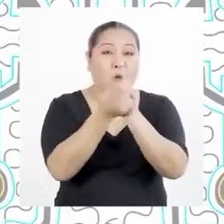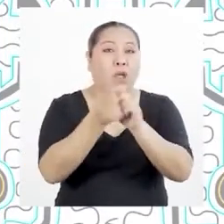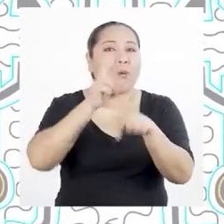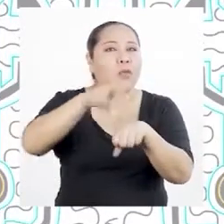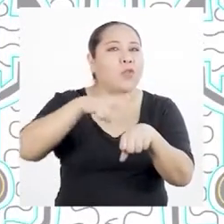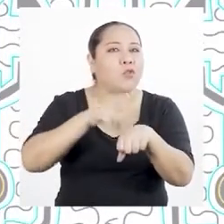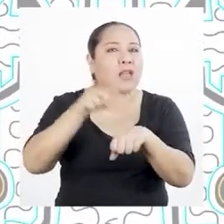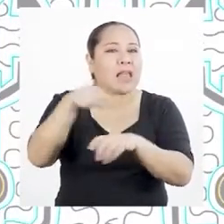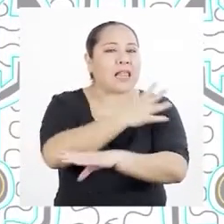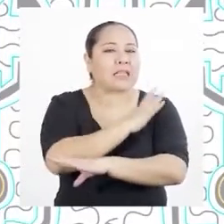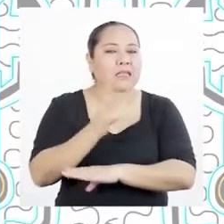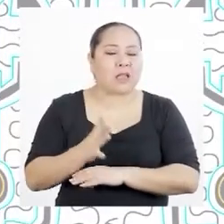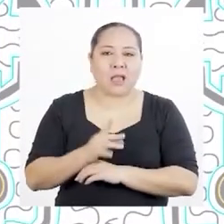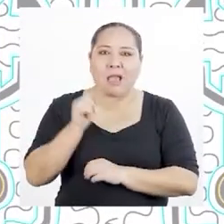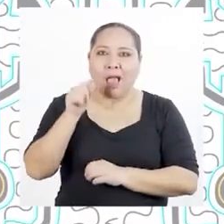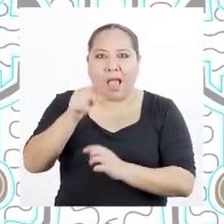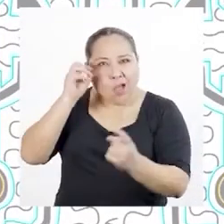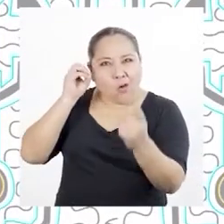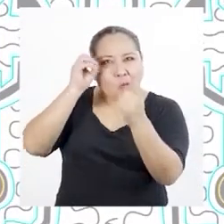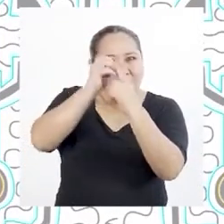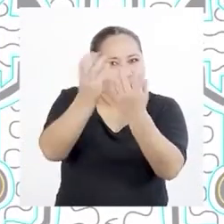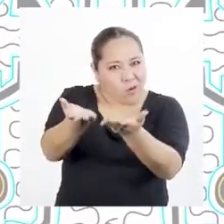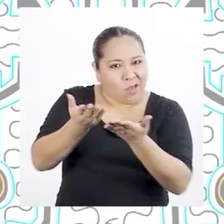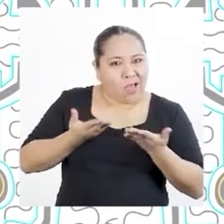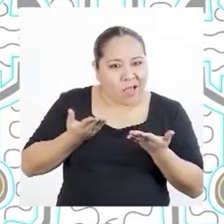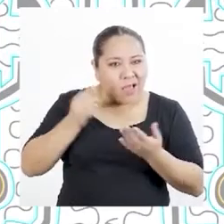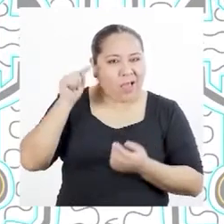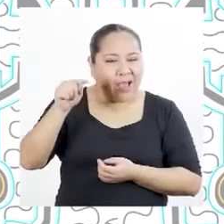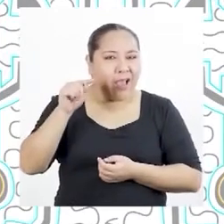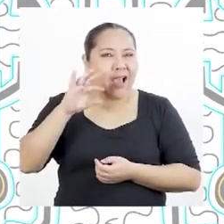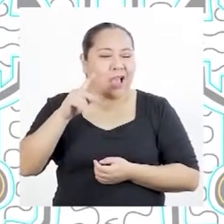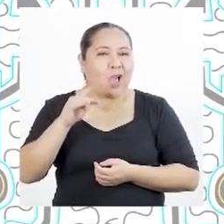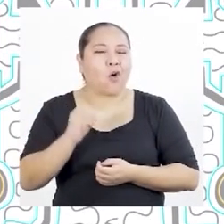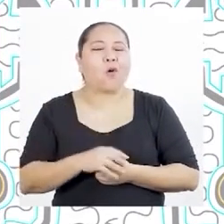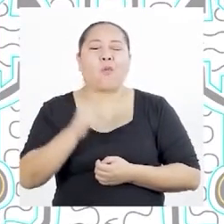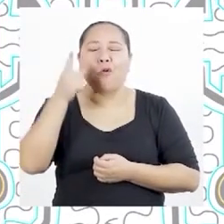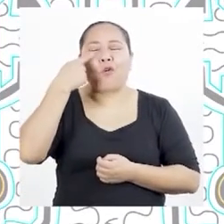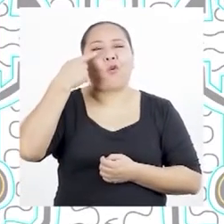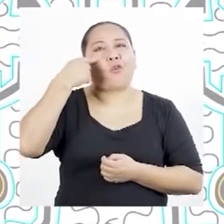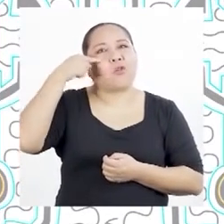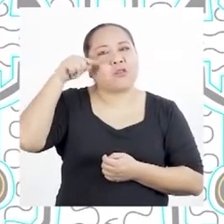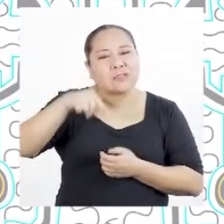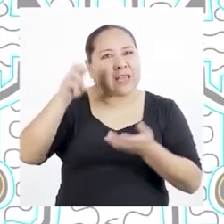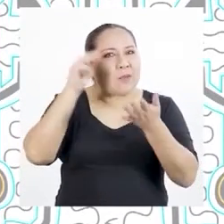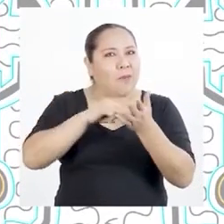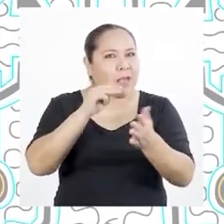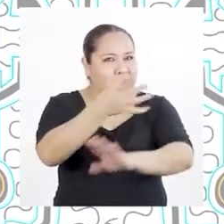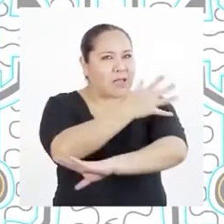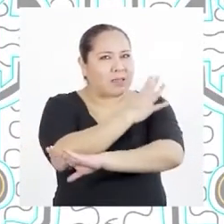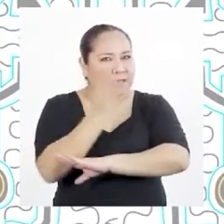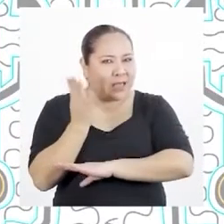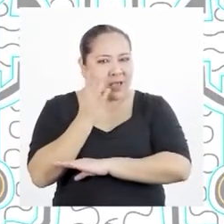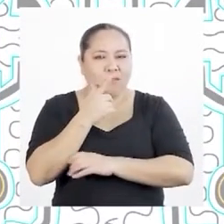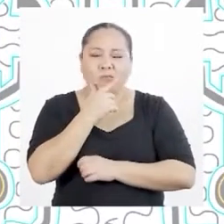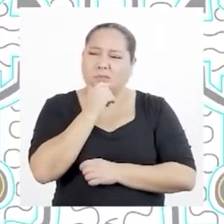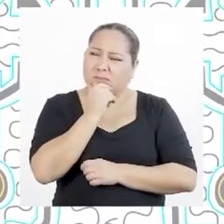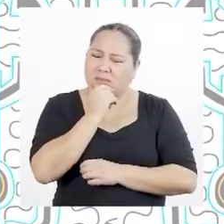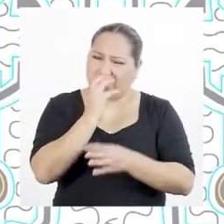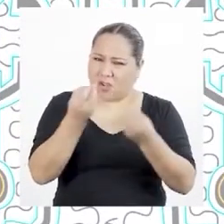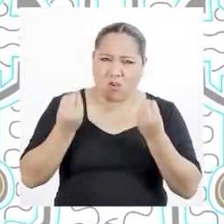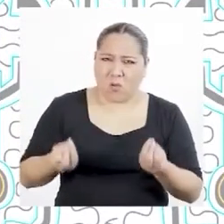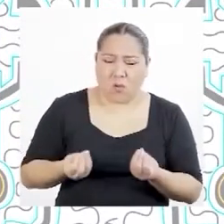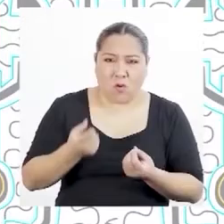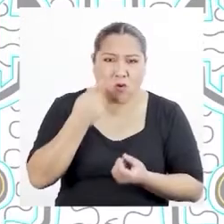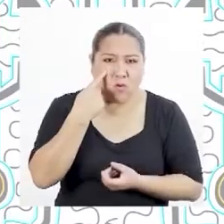selva. Con la misión que nos ha dejado de cabo, podemos conocer más la selva. Pero, ¿cómo